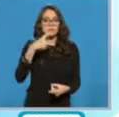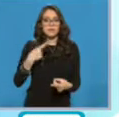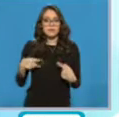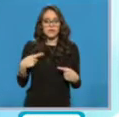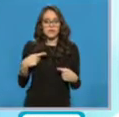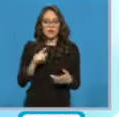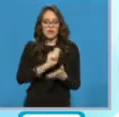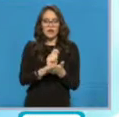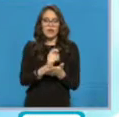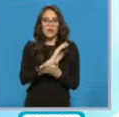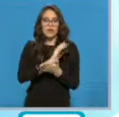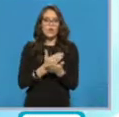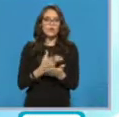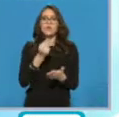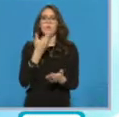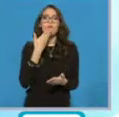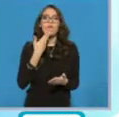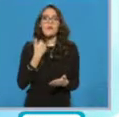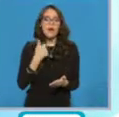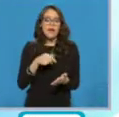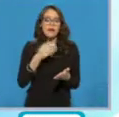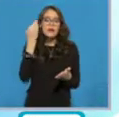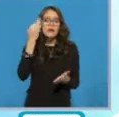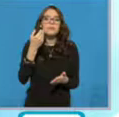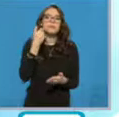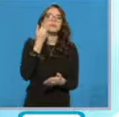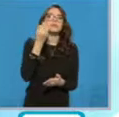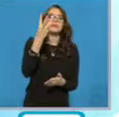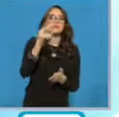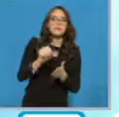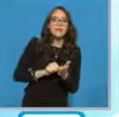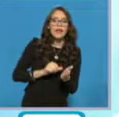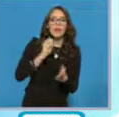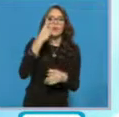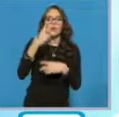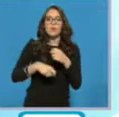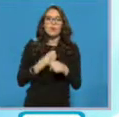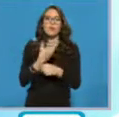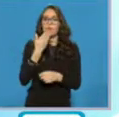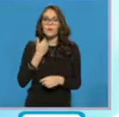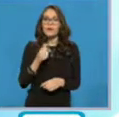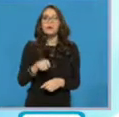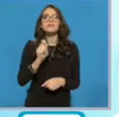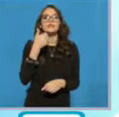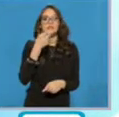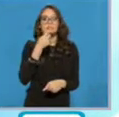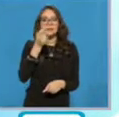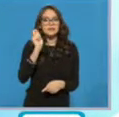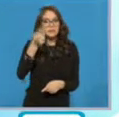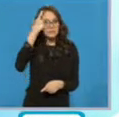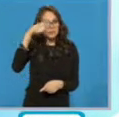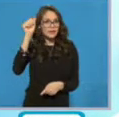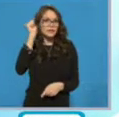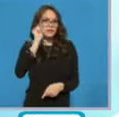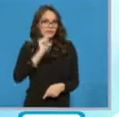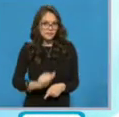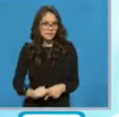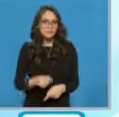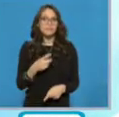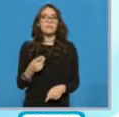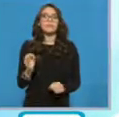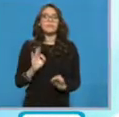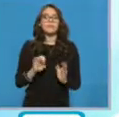tiempo en el contrato, se entiende que es vitalicio. ¿Y qué pasa si mueres, por ejemplo? Se acaba el usufructo. Ahí se acaba. ¿Si muere quién? Si muere el El que tiene beneficiario,